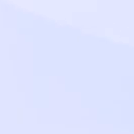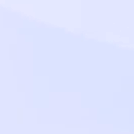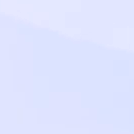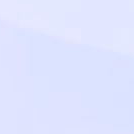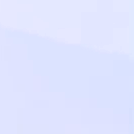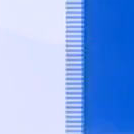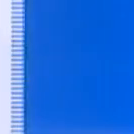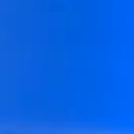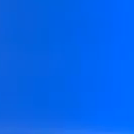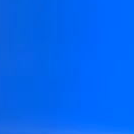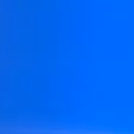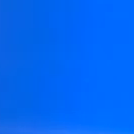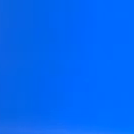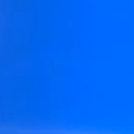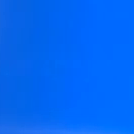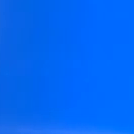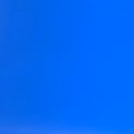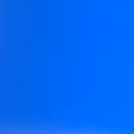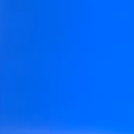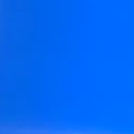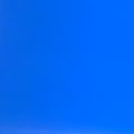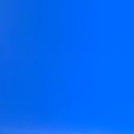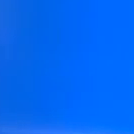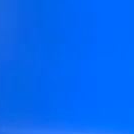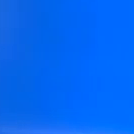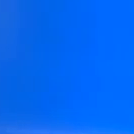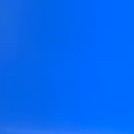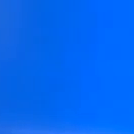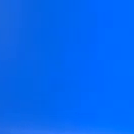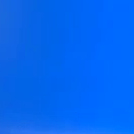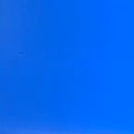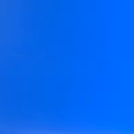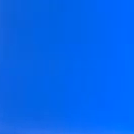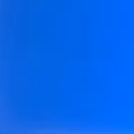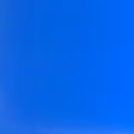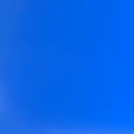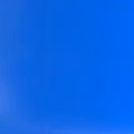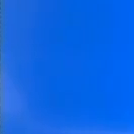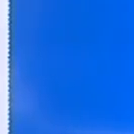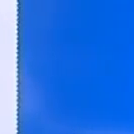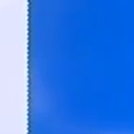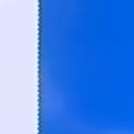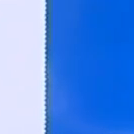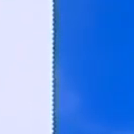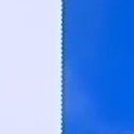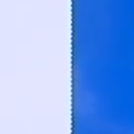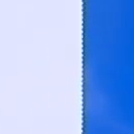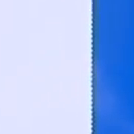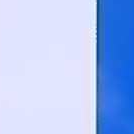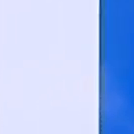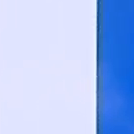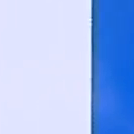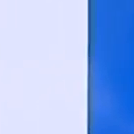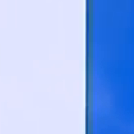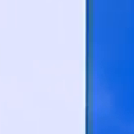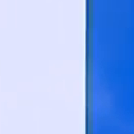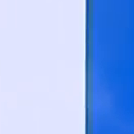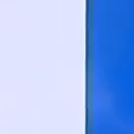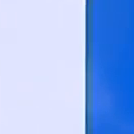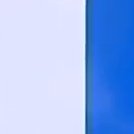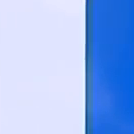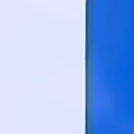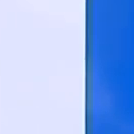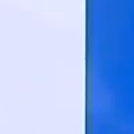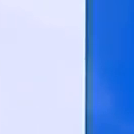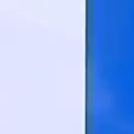que no produce el mismo sentimiento, Betsy. ¿Qué va a pasar con este mensaje tan distinto?